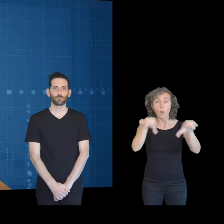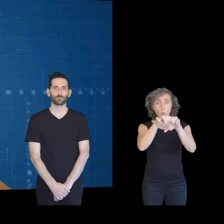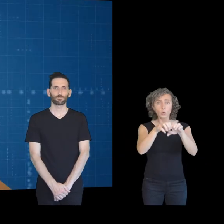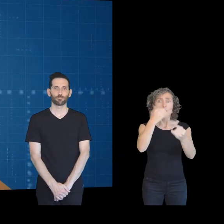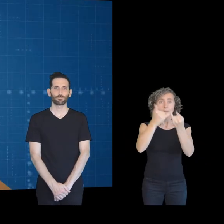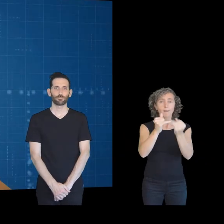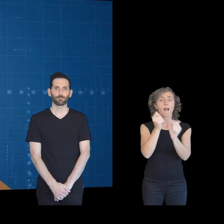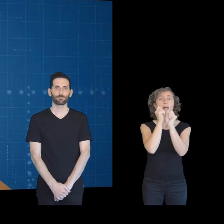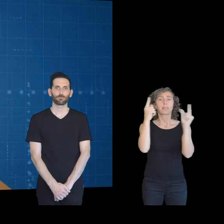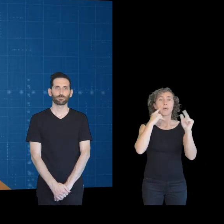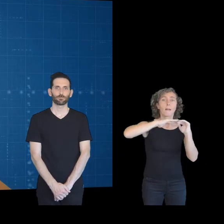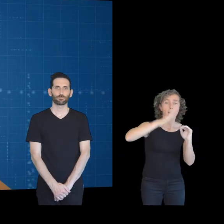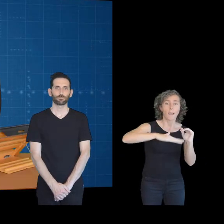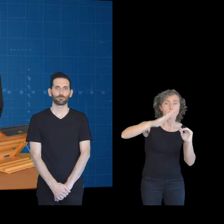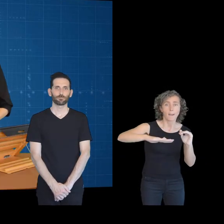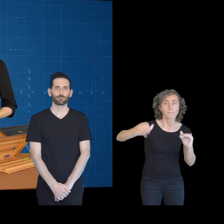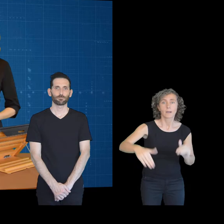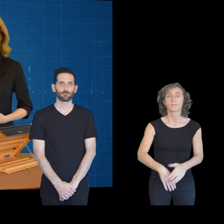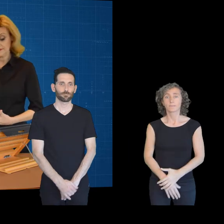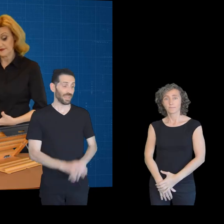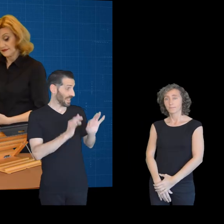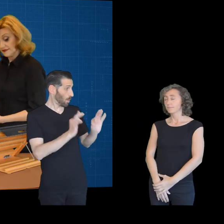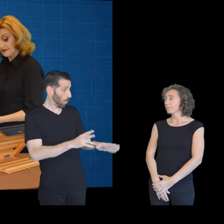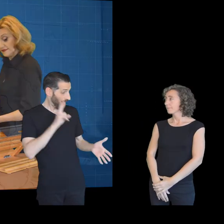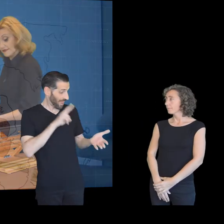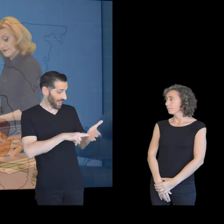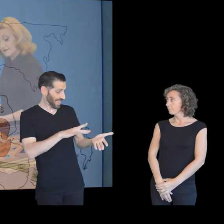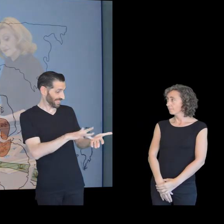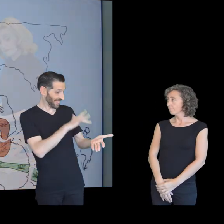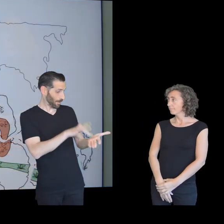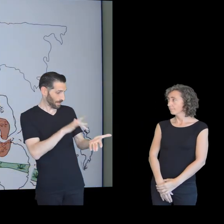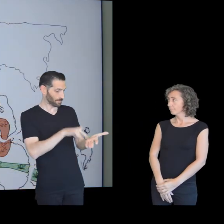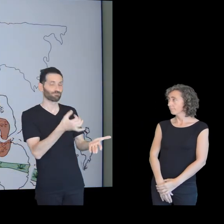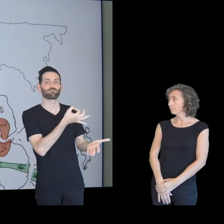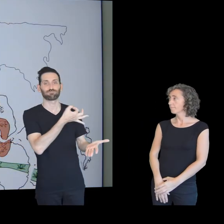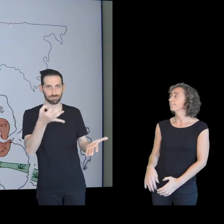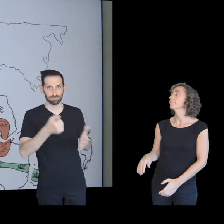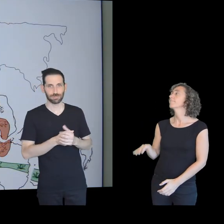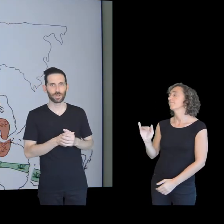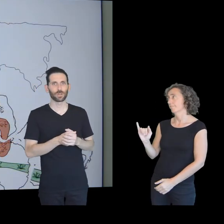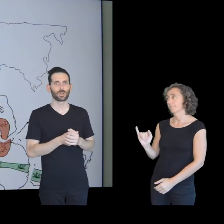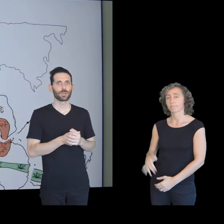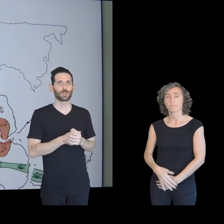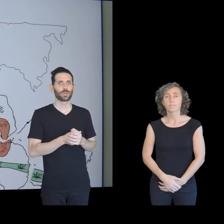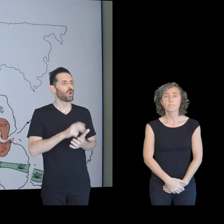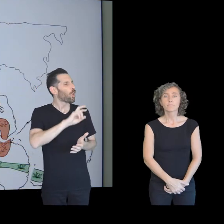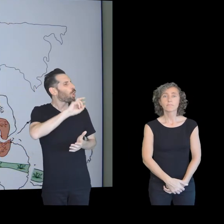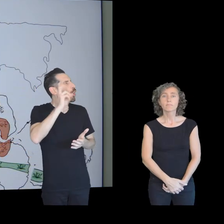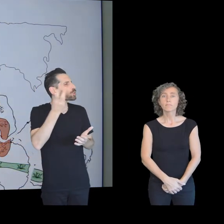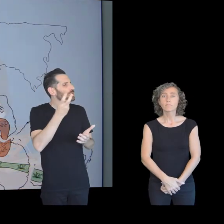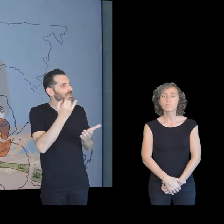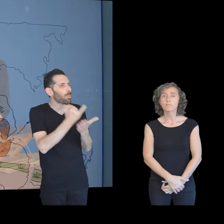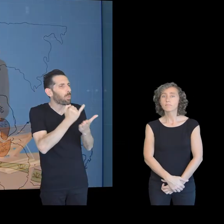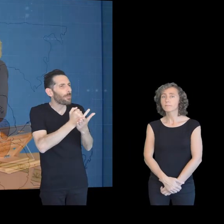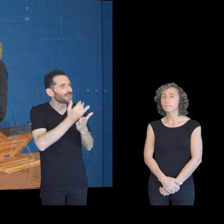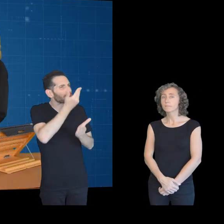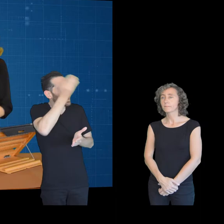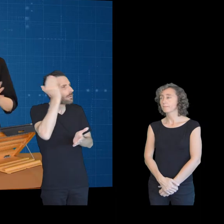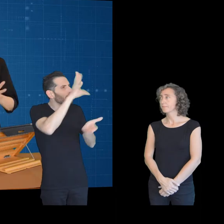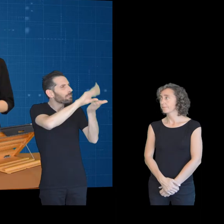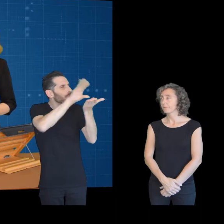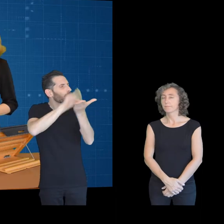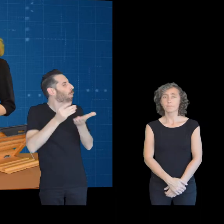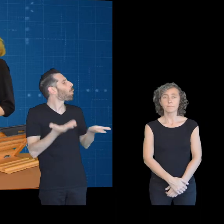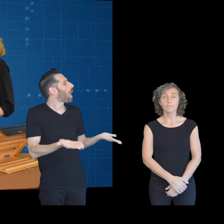continuidade se se encaixan os continentes. É como aparece aquí na tableta, non, Adela? Exactamente. Ajá. Bueno, e que outras probas